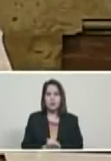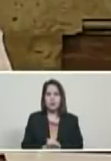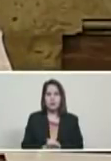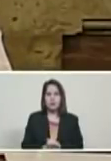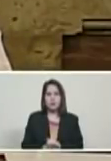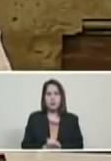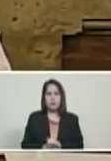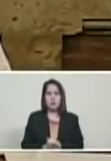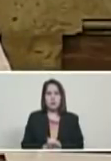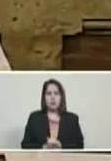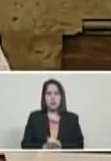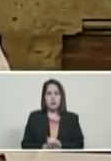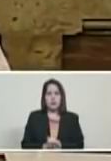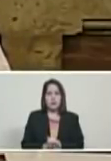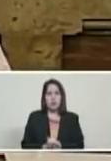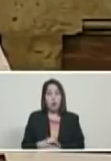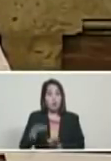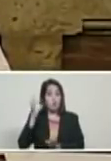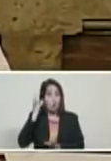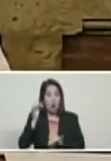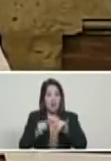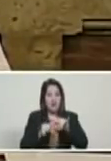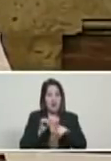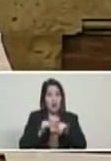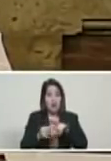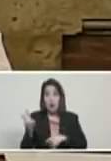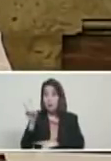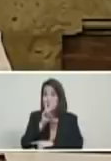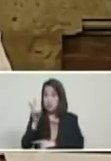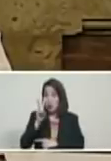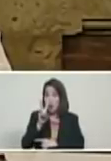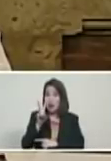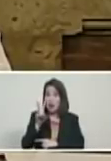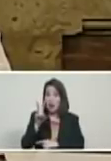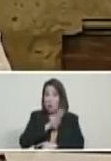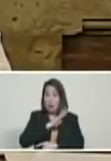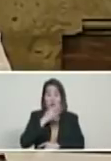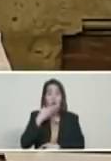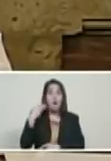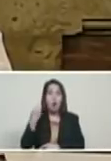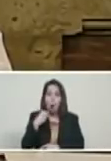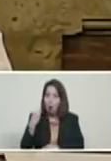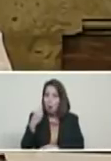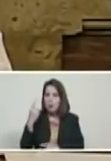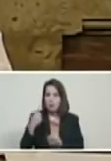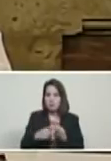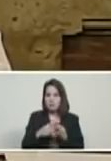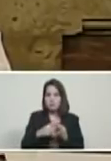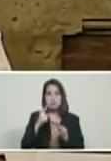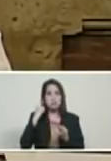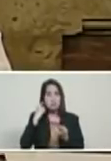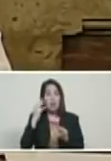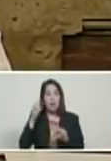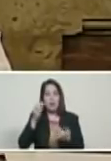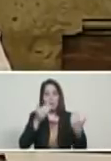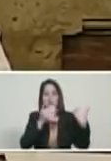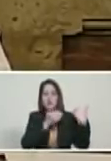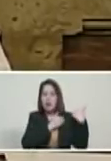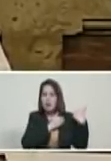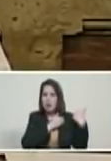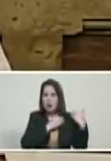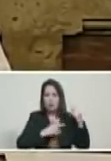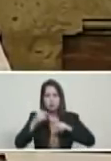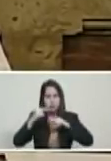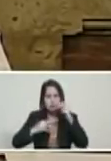fíjate ustedes, una ingeniera venezolana, Adriana Sánchez, una joven ingeniera responsable de la construcción